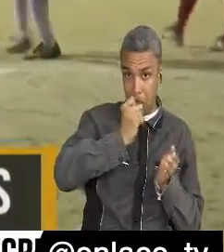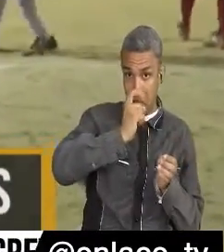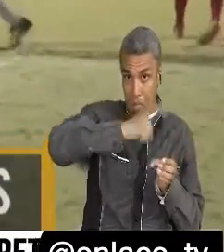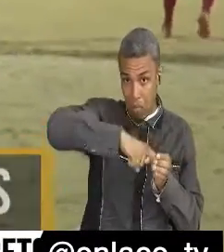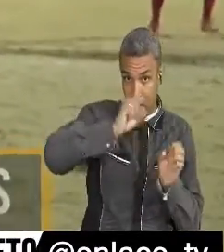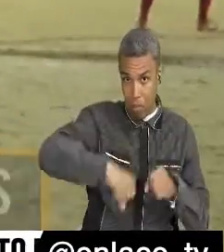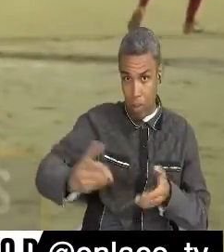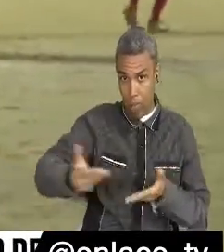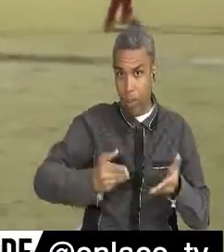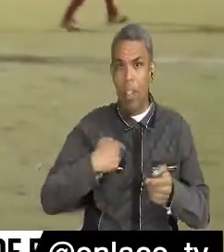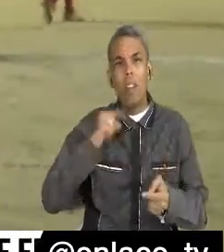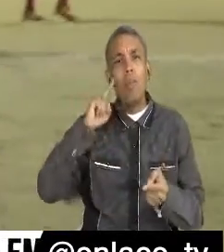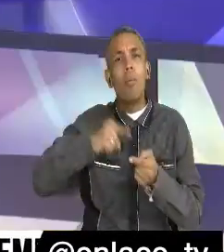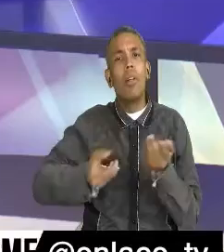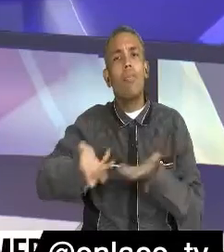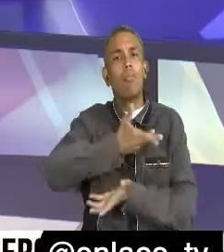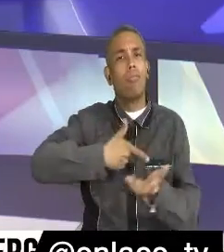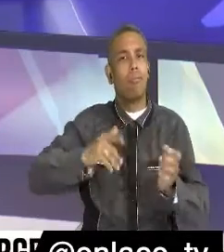las familias.